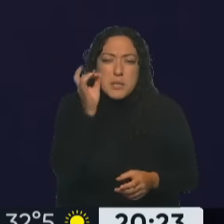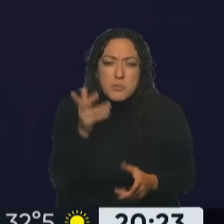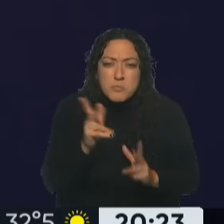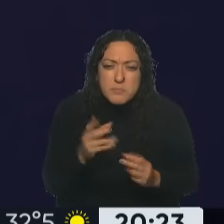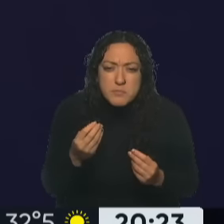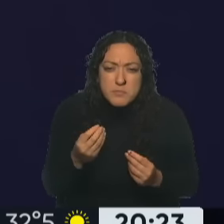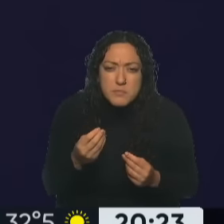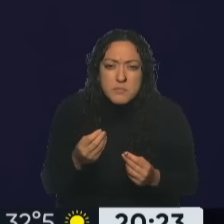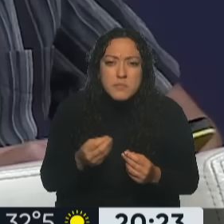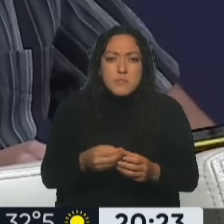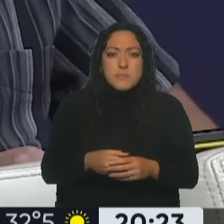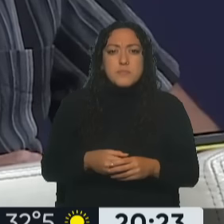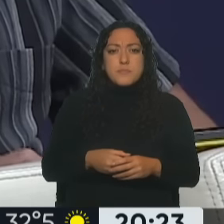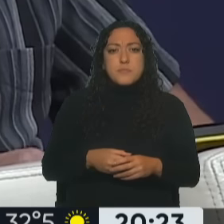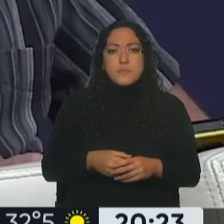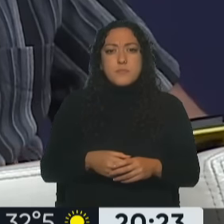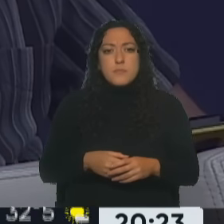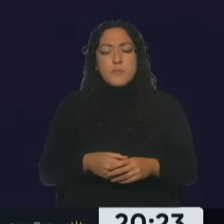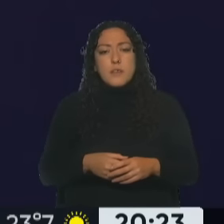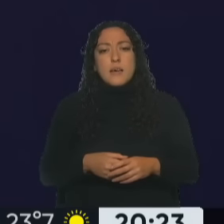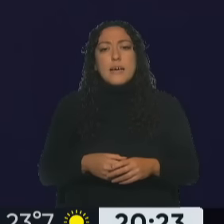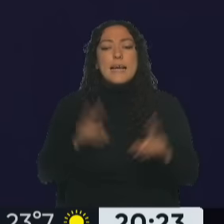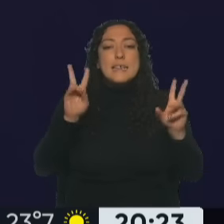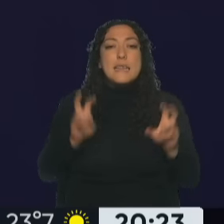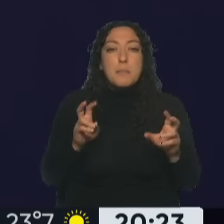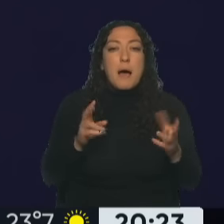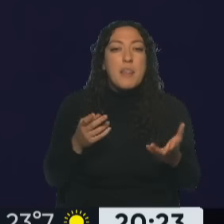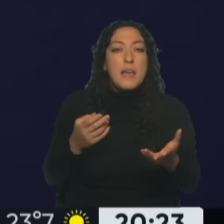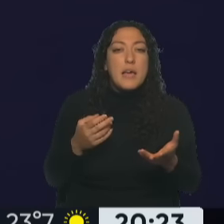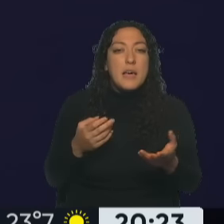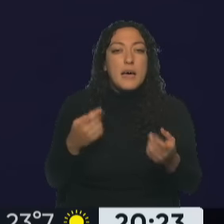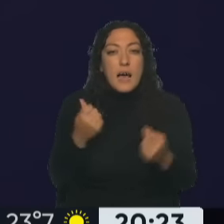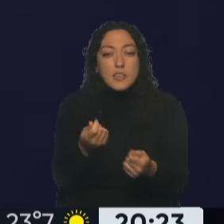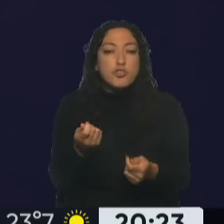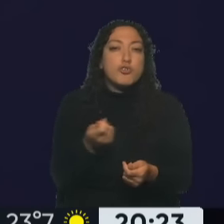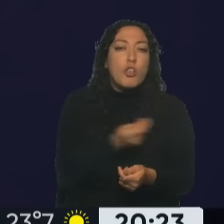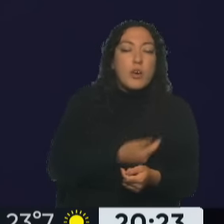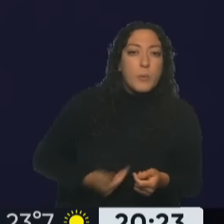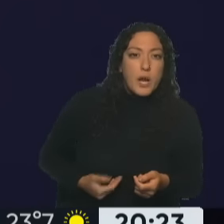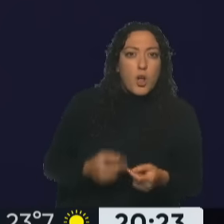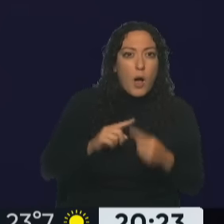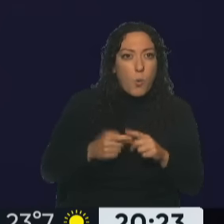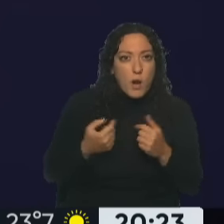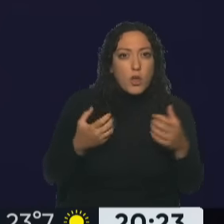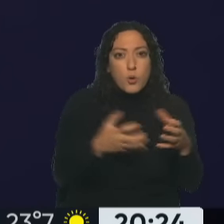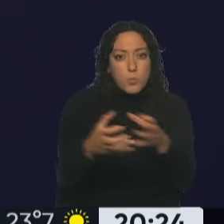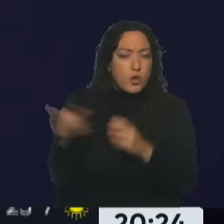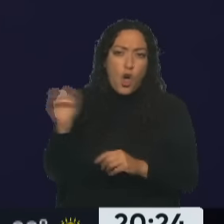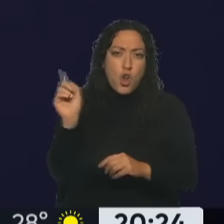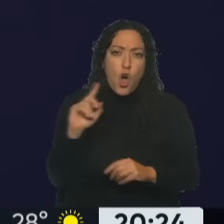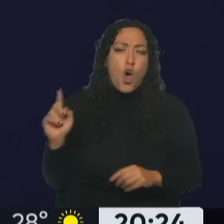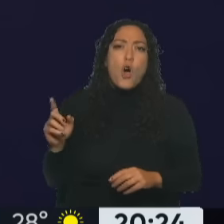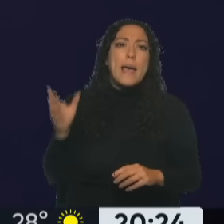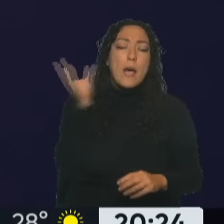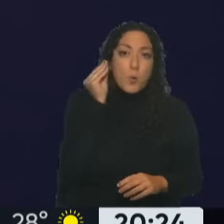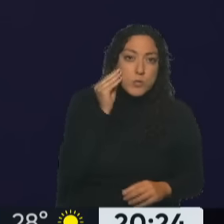Perdón fiscal se acordó con los bloques no no como digo es una decisión que hemos tomado nosotros escuchando los